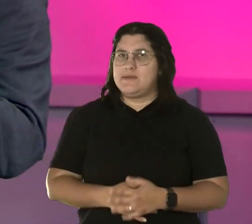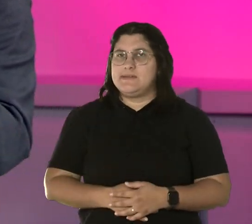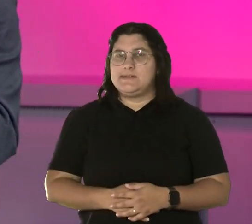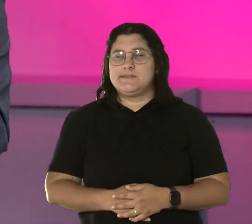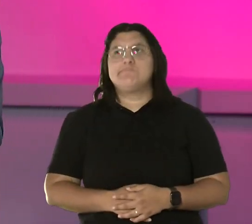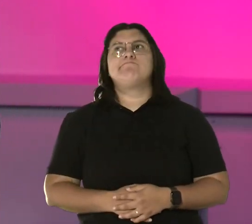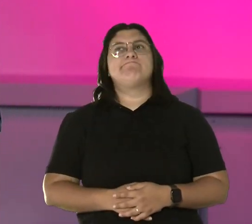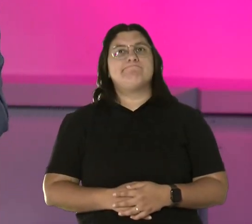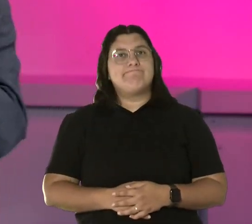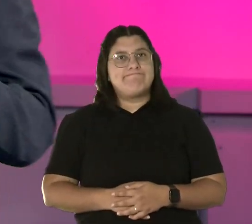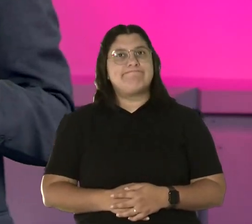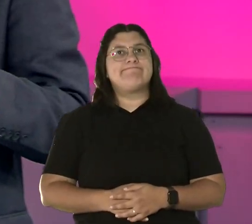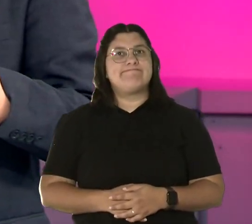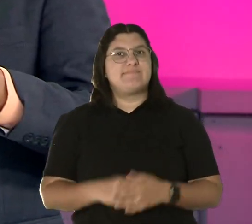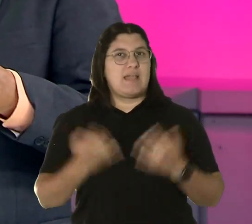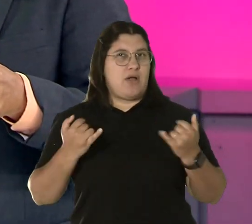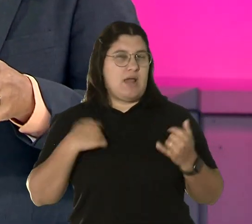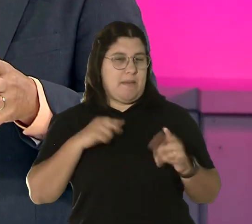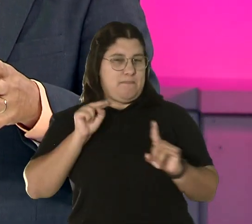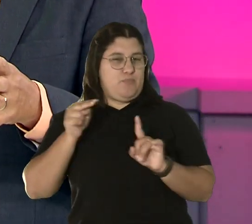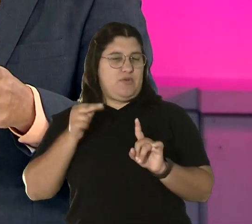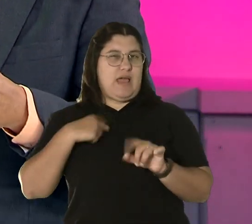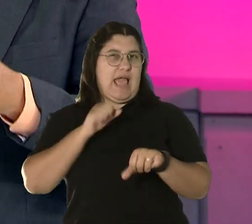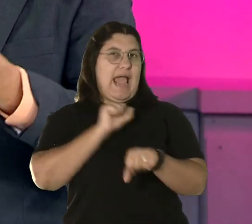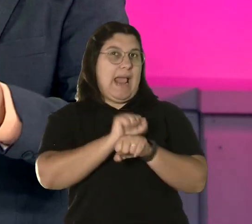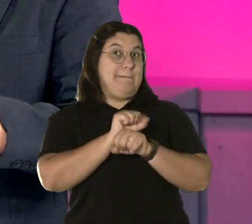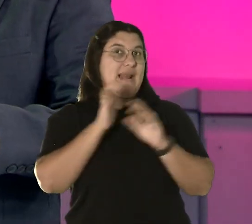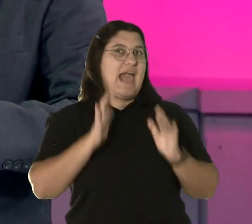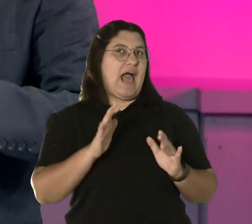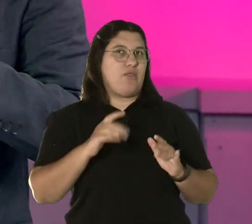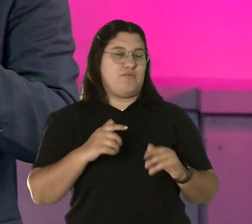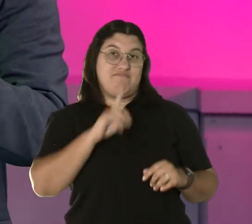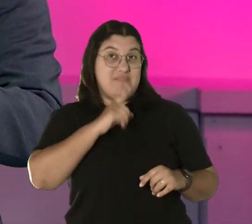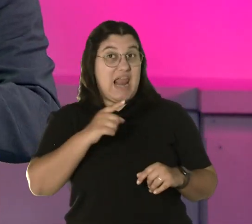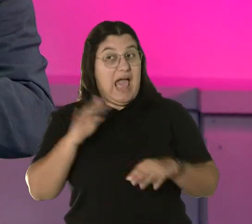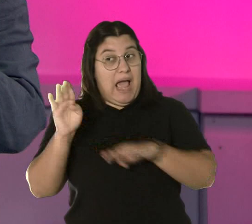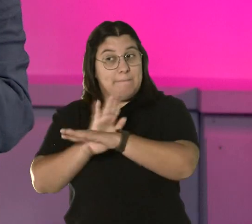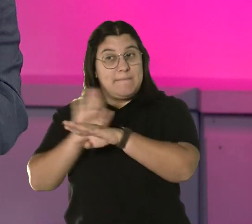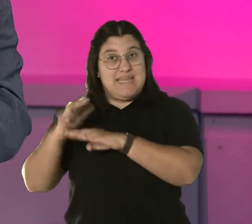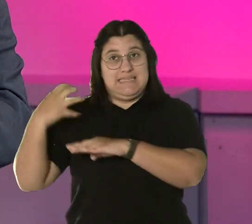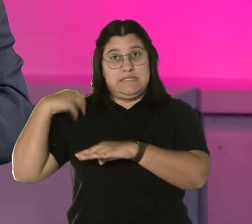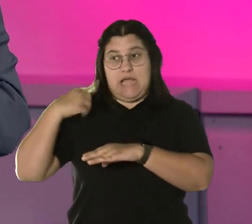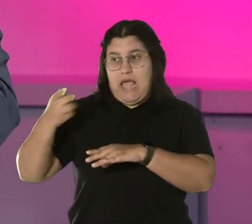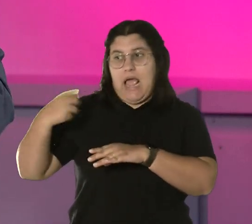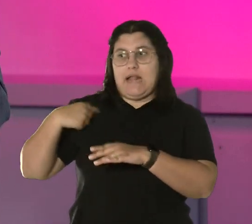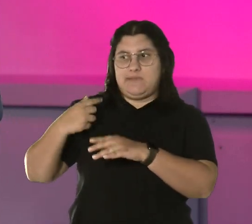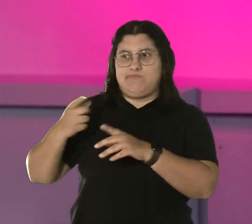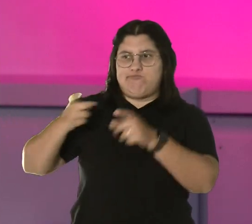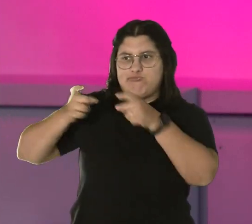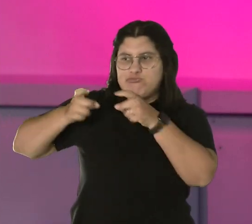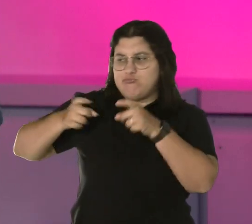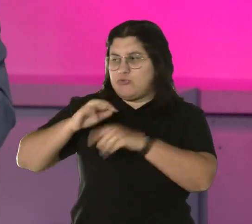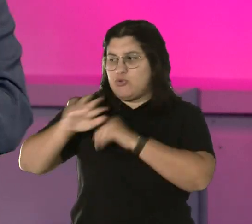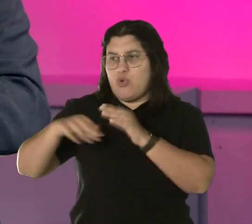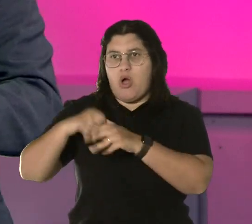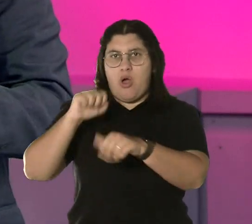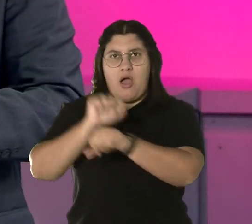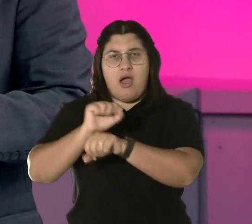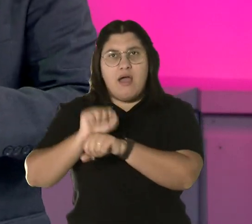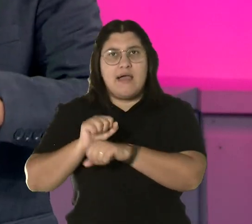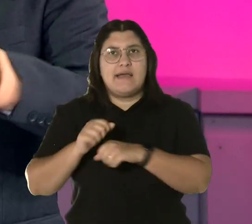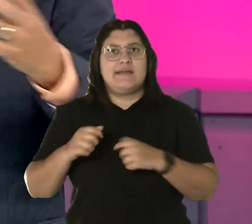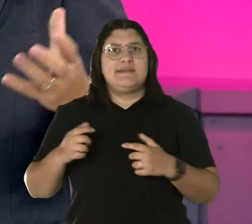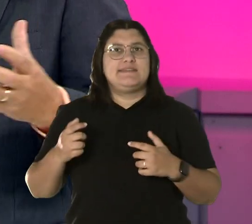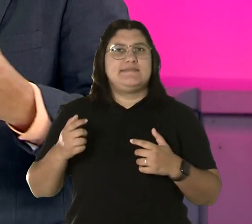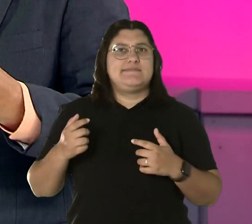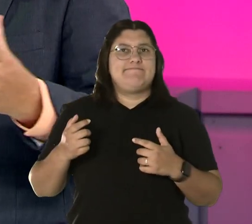la mirada desde el punto de vista del empleado. Yo sé que el empresario es el que genera el capital, el trabajo,